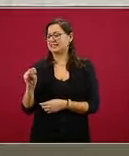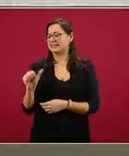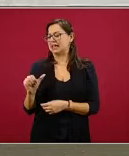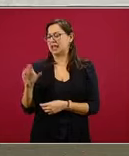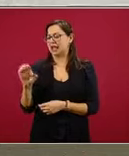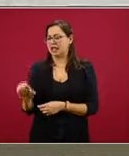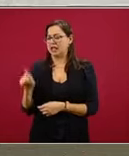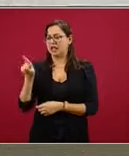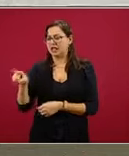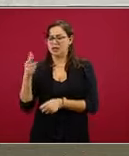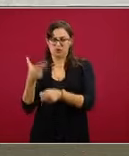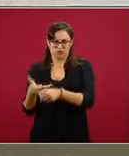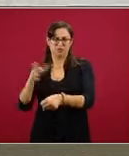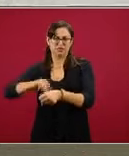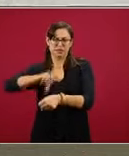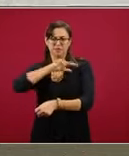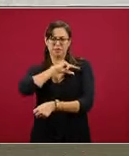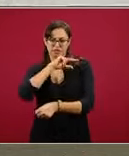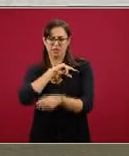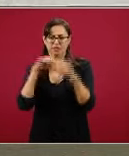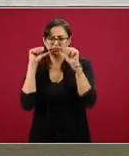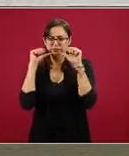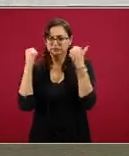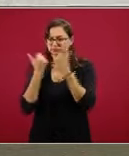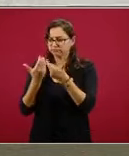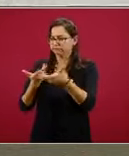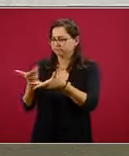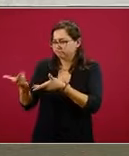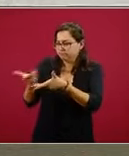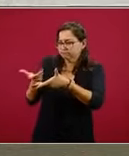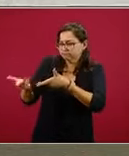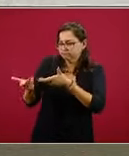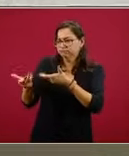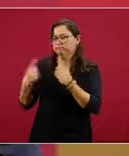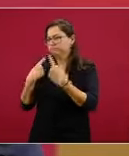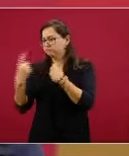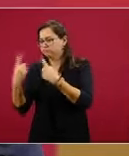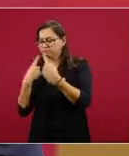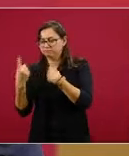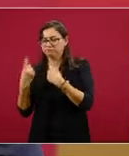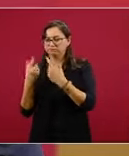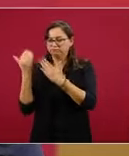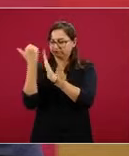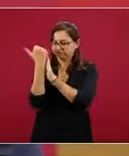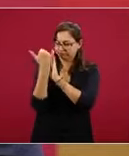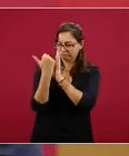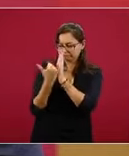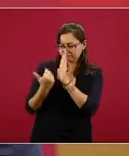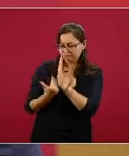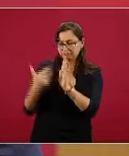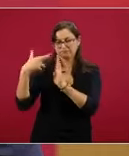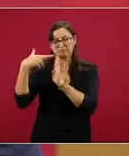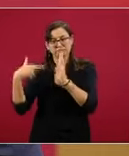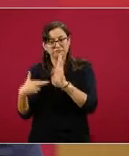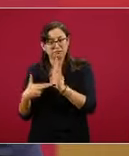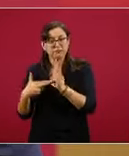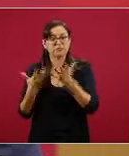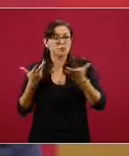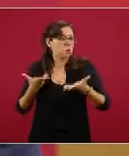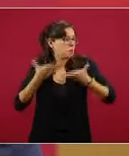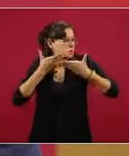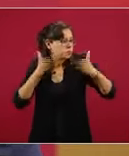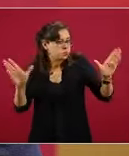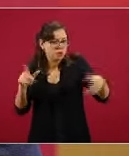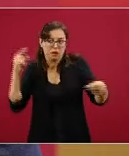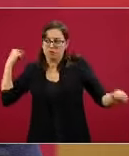de los principales hospitales de alta especialidad del país, los lineamientos que son públicos y tienen